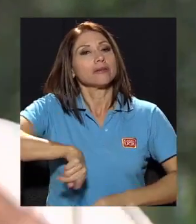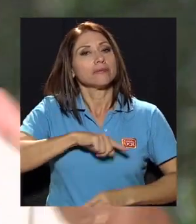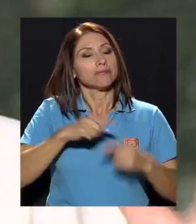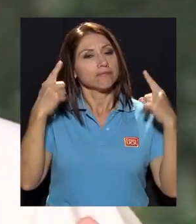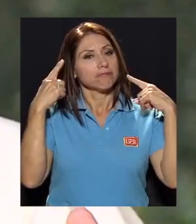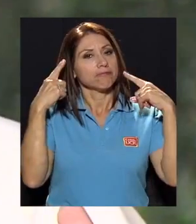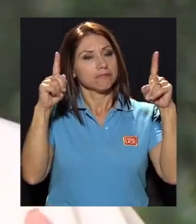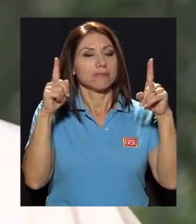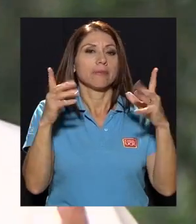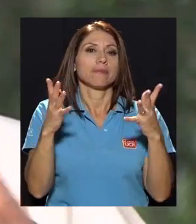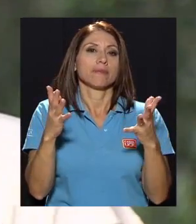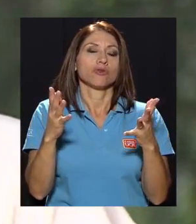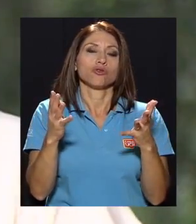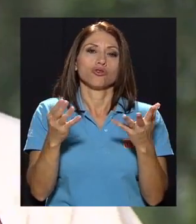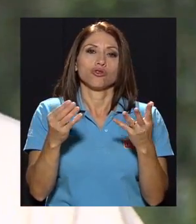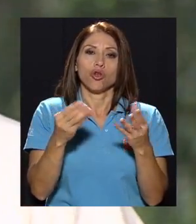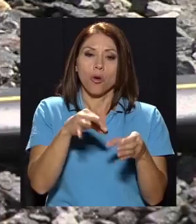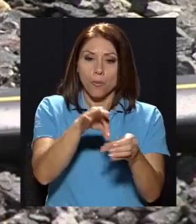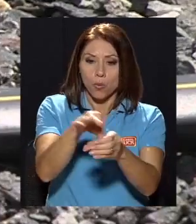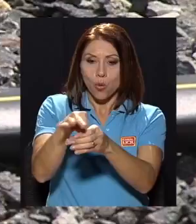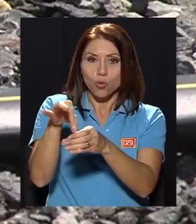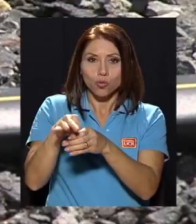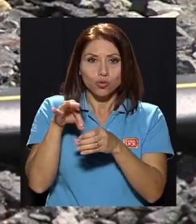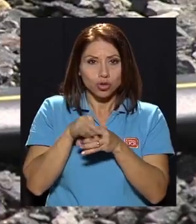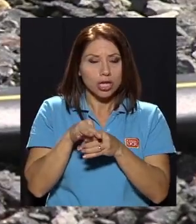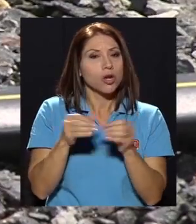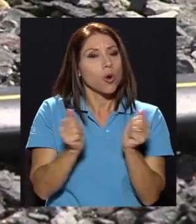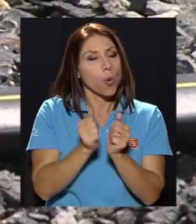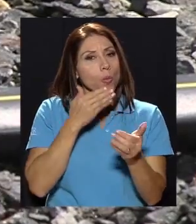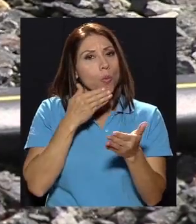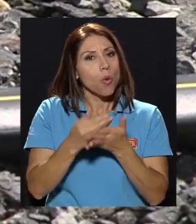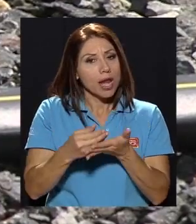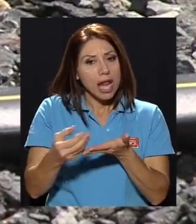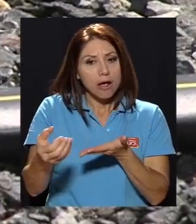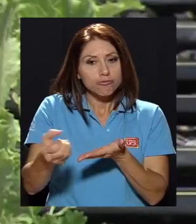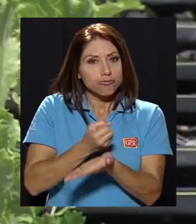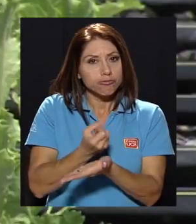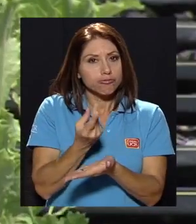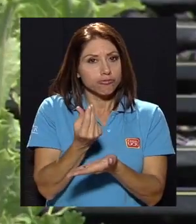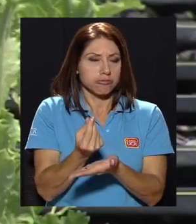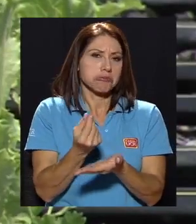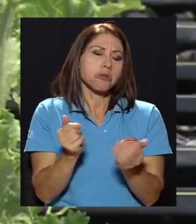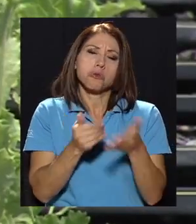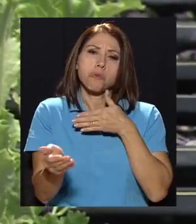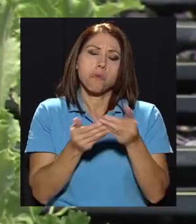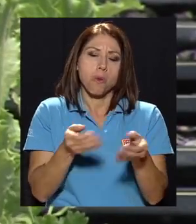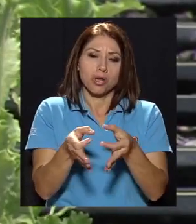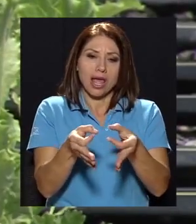producir con una buena rentabilidad, aún teniendo terrenos relativamente pequeños.